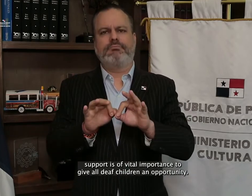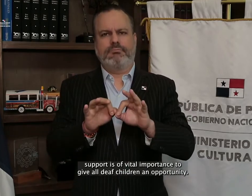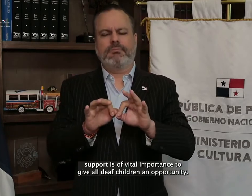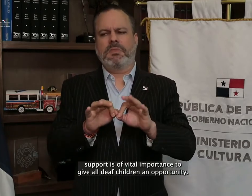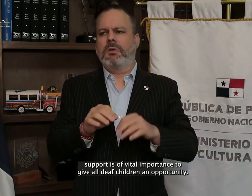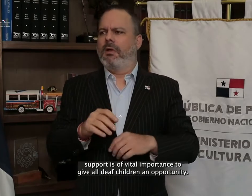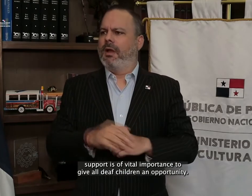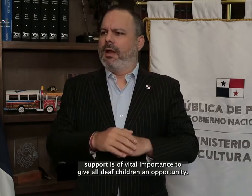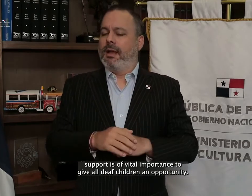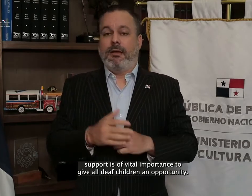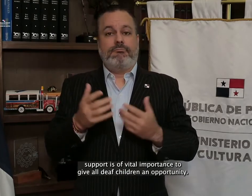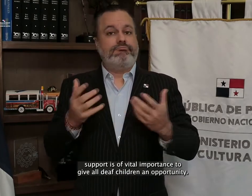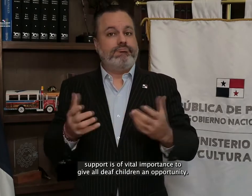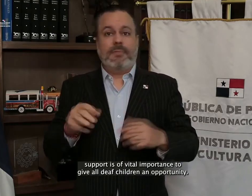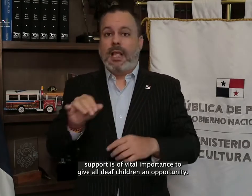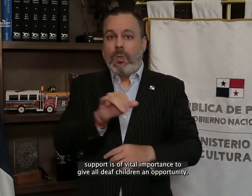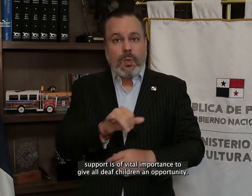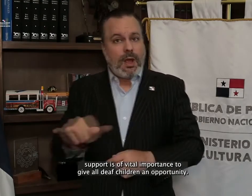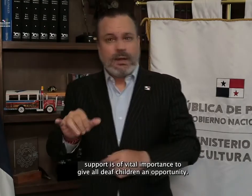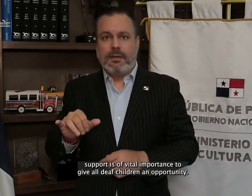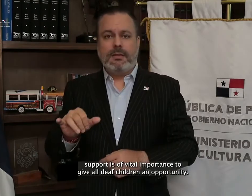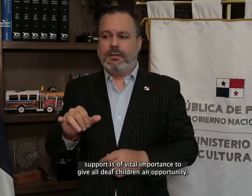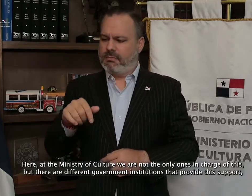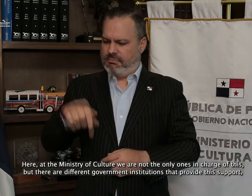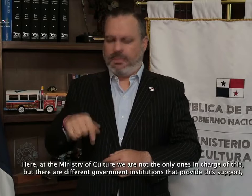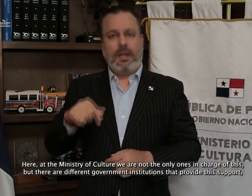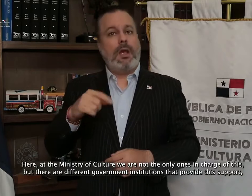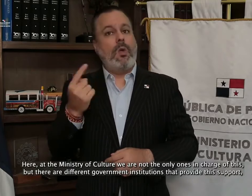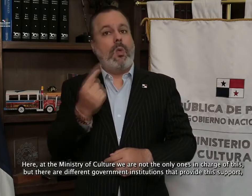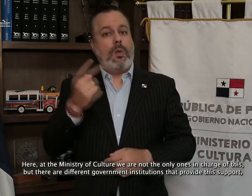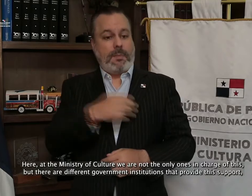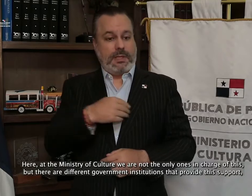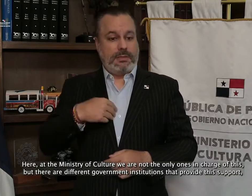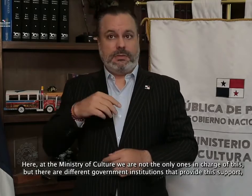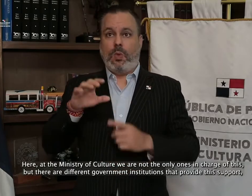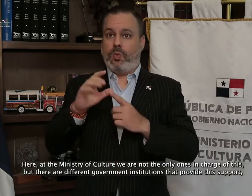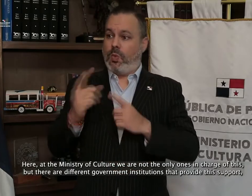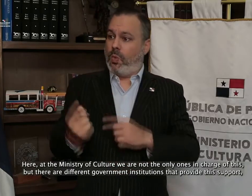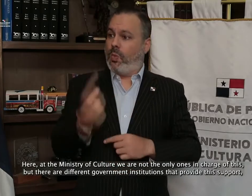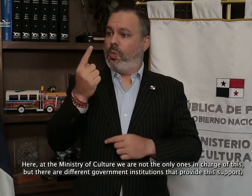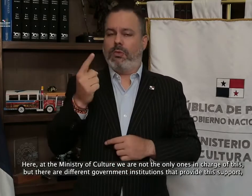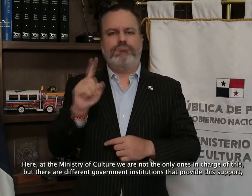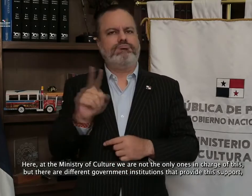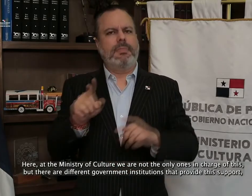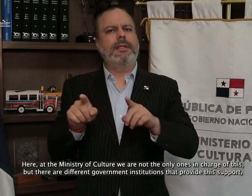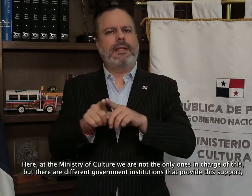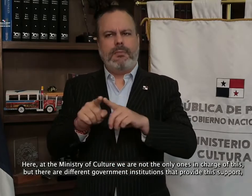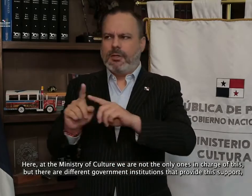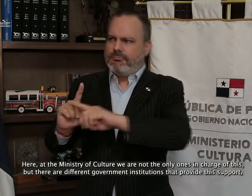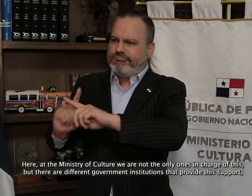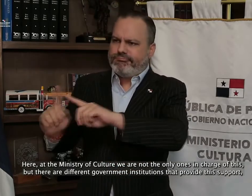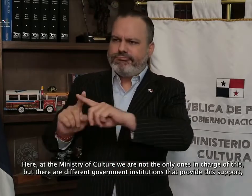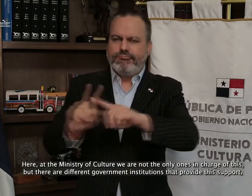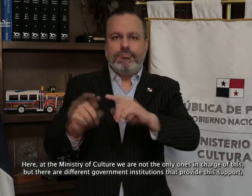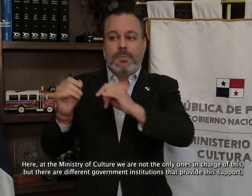para esto. Este apoyo es de vital importancia. De hecho, el Ministerio de